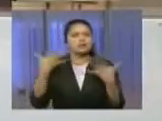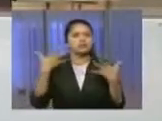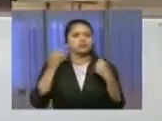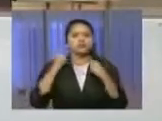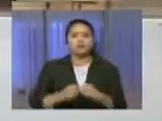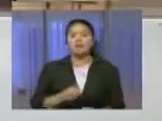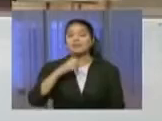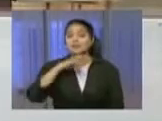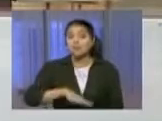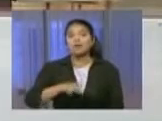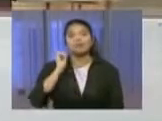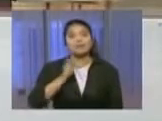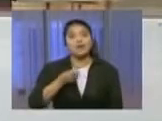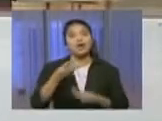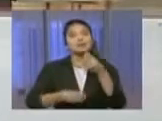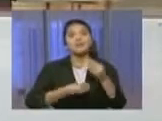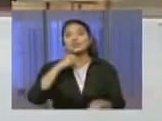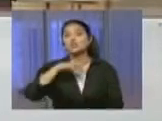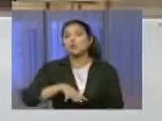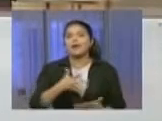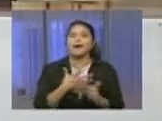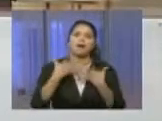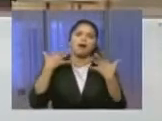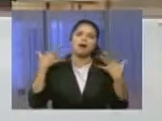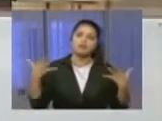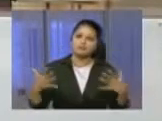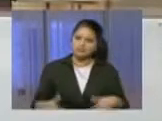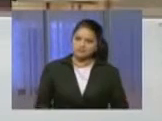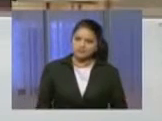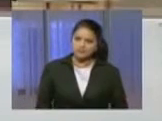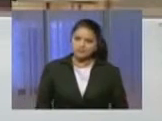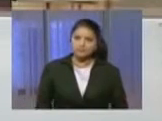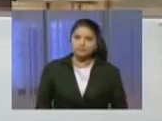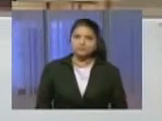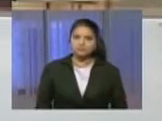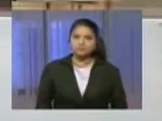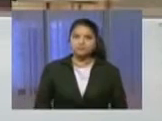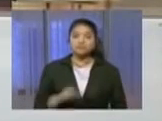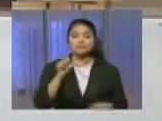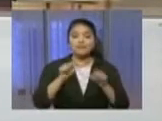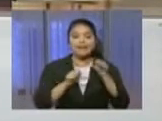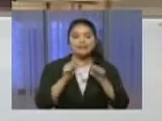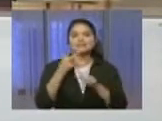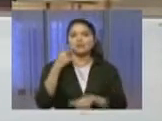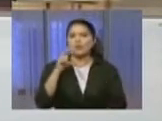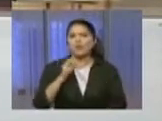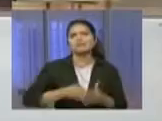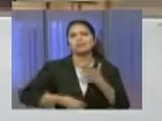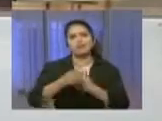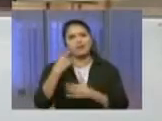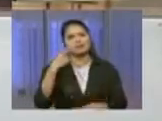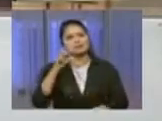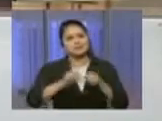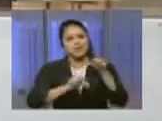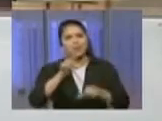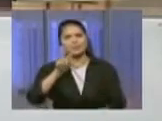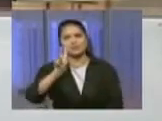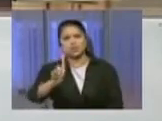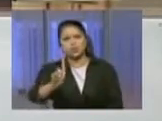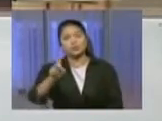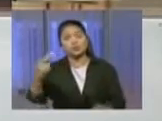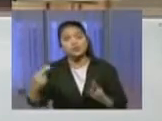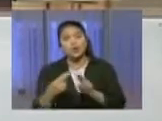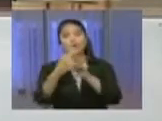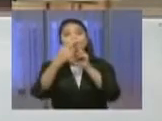correspondió hacer la historia grande eh durante el siglo XX Y todavía el siglo XX mira cuando se encontraron los